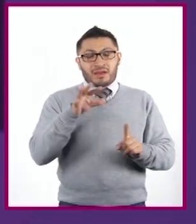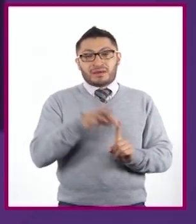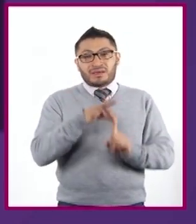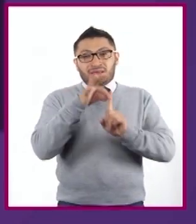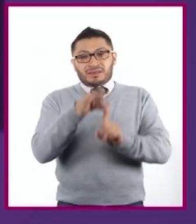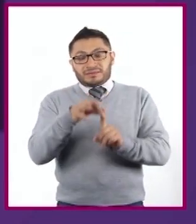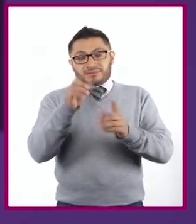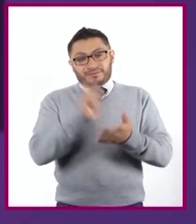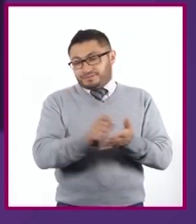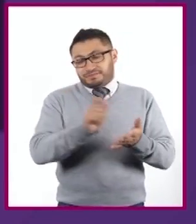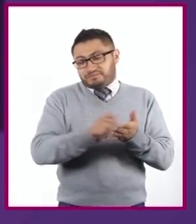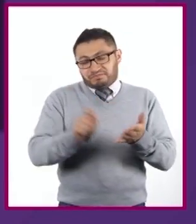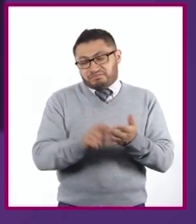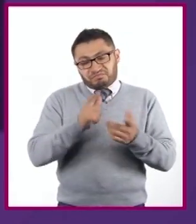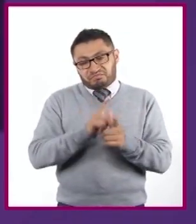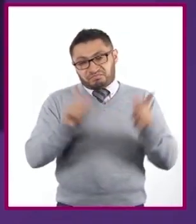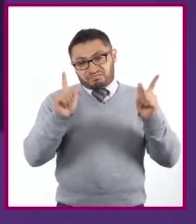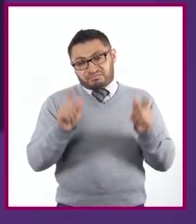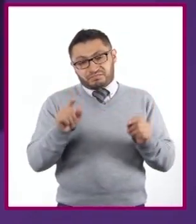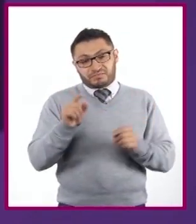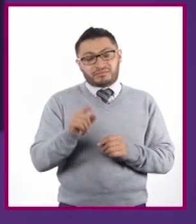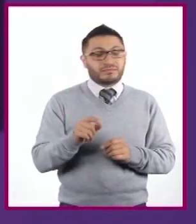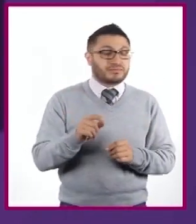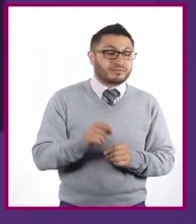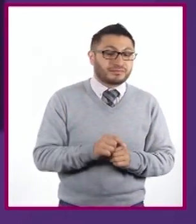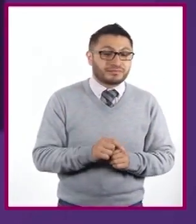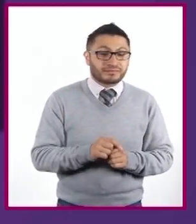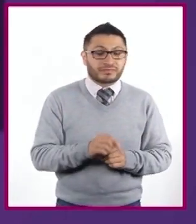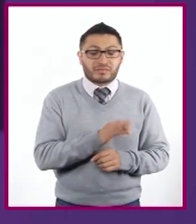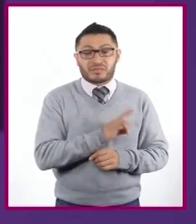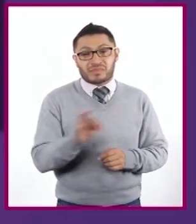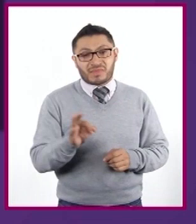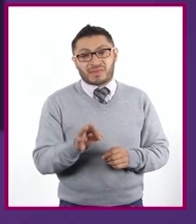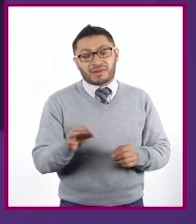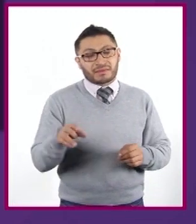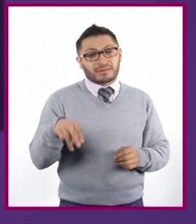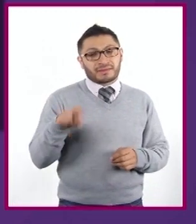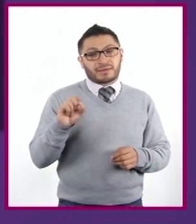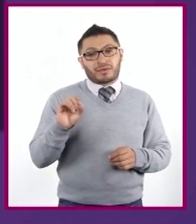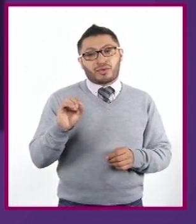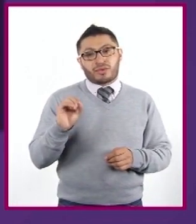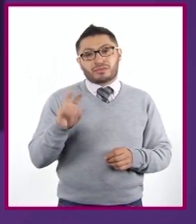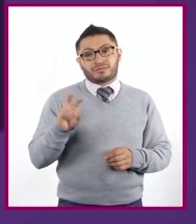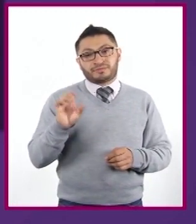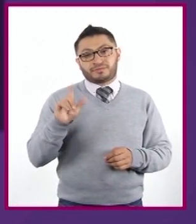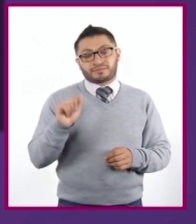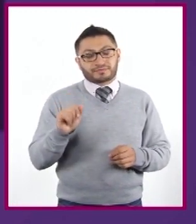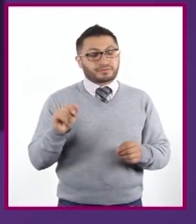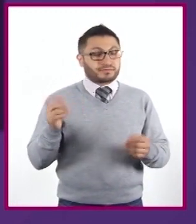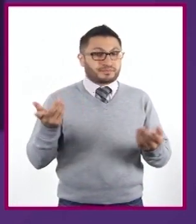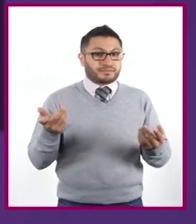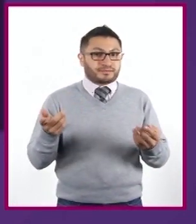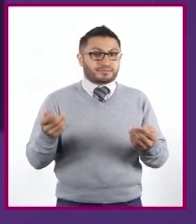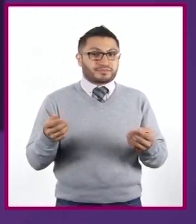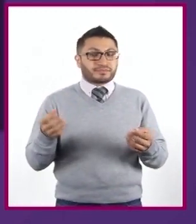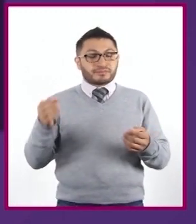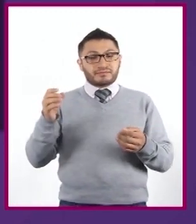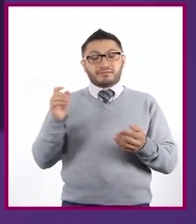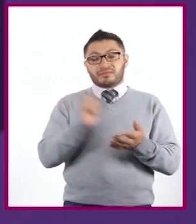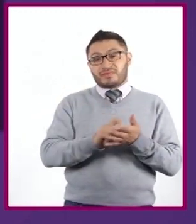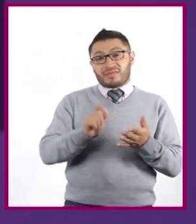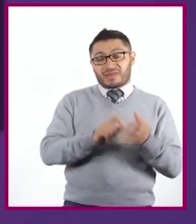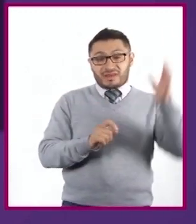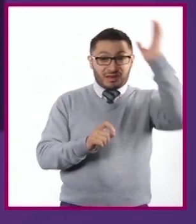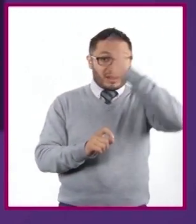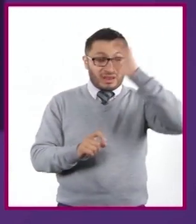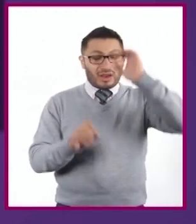texto. Escojamos a nuestro gusto. Puede ser una novela, un artículo de divulgación científica o